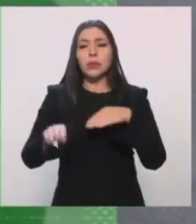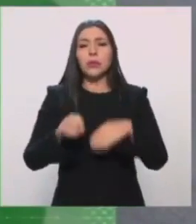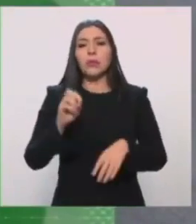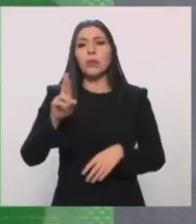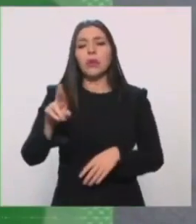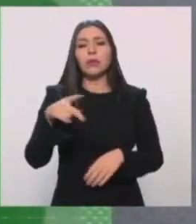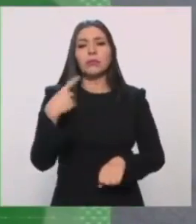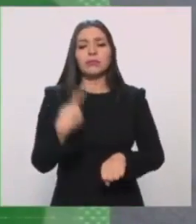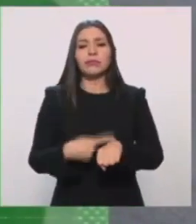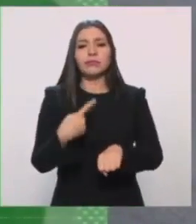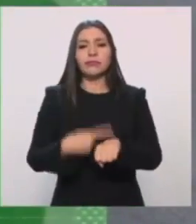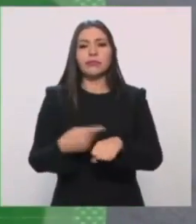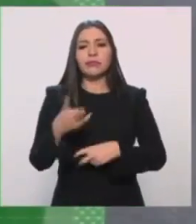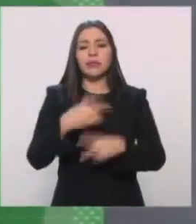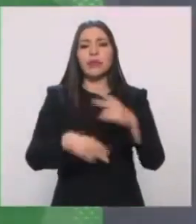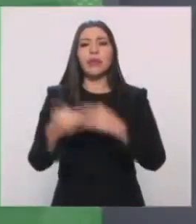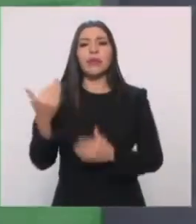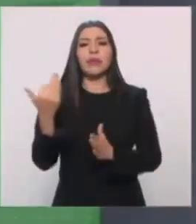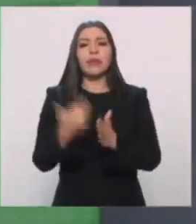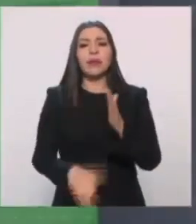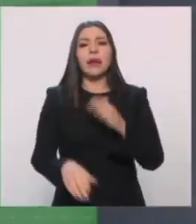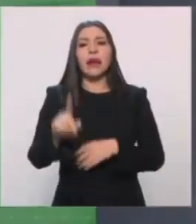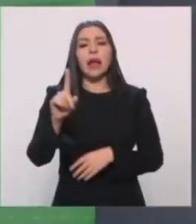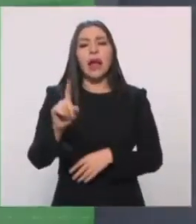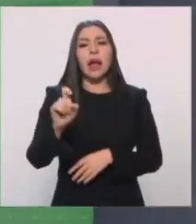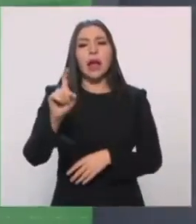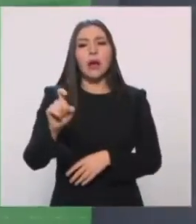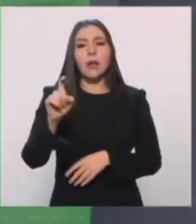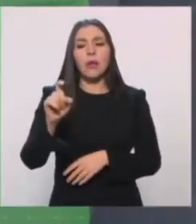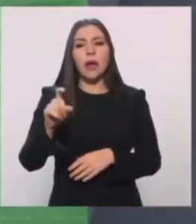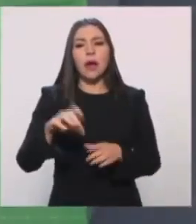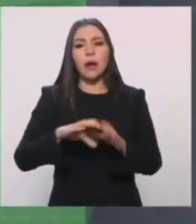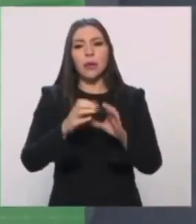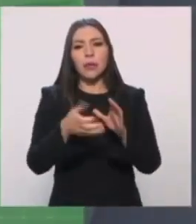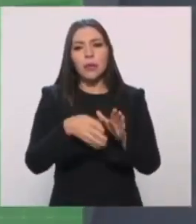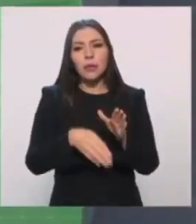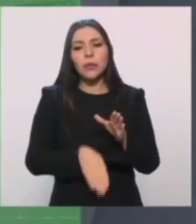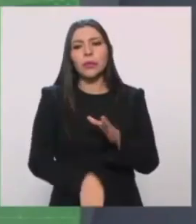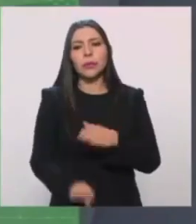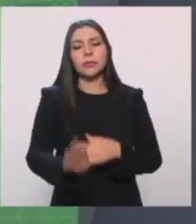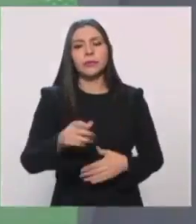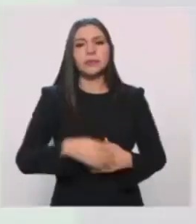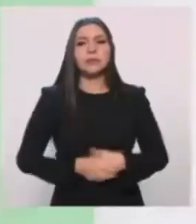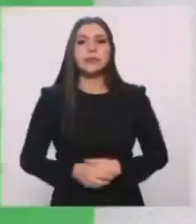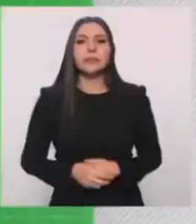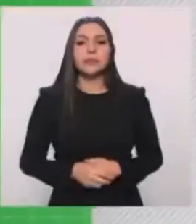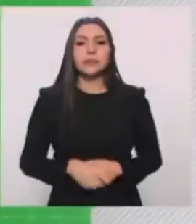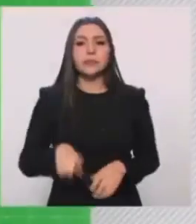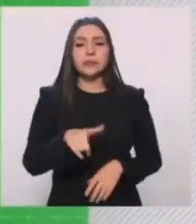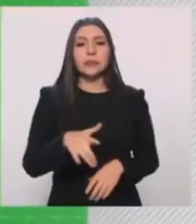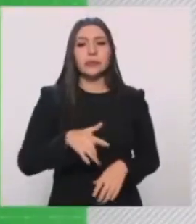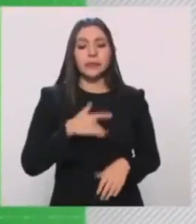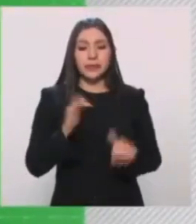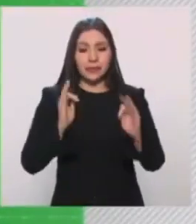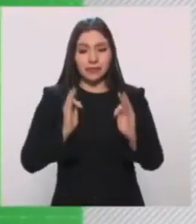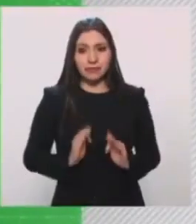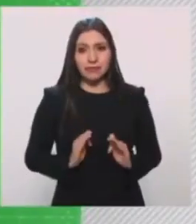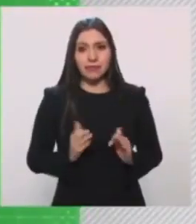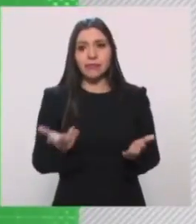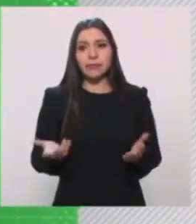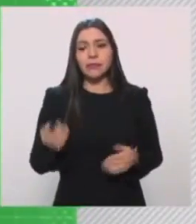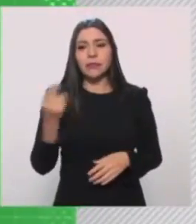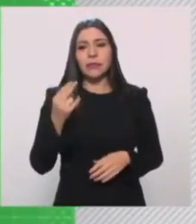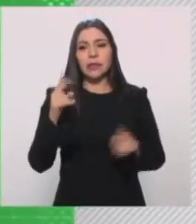a enfermedades por la falta de agua de drenaje. Que más allá de un tema de comodidad es un tema pues de